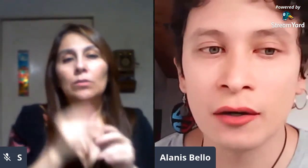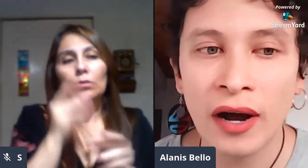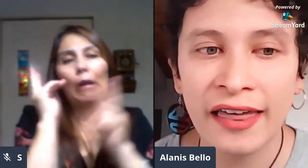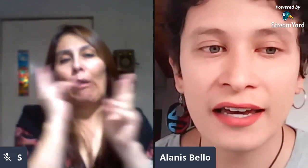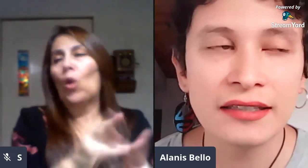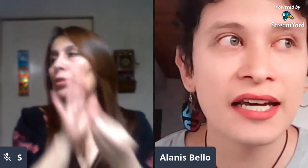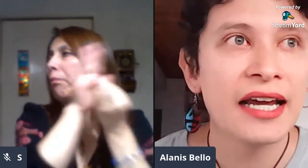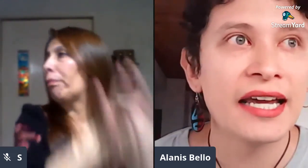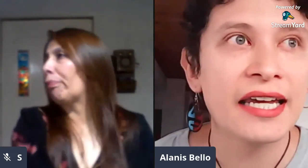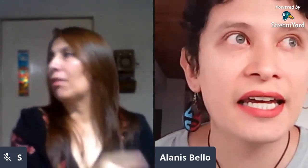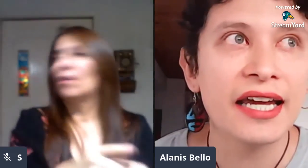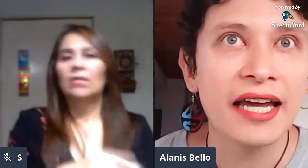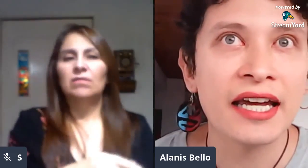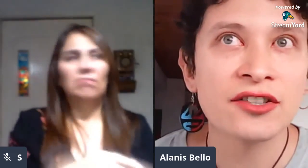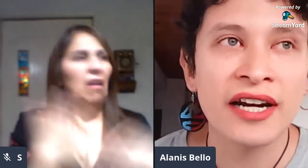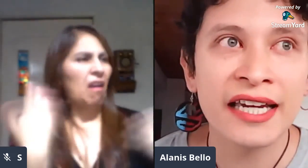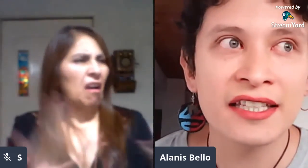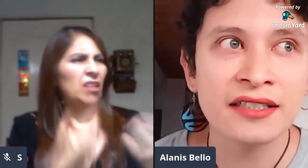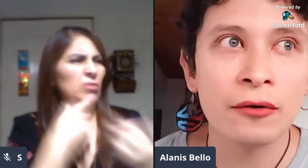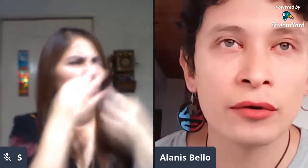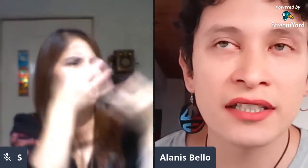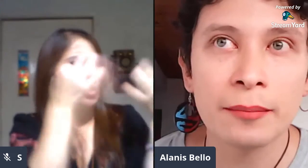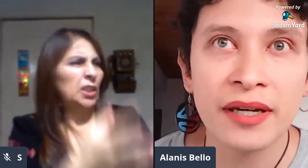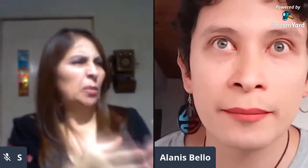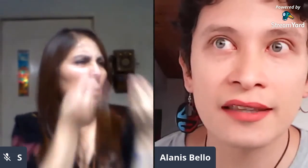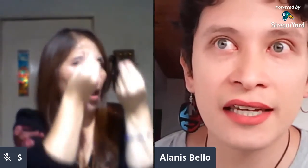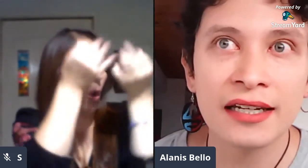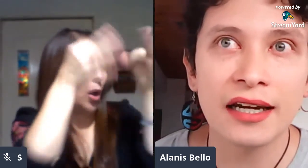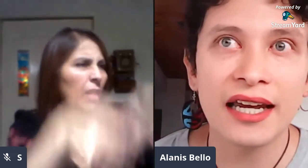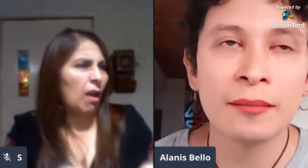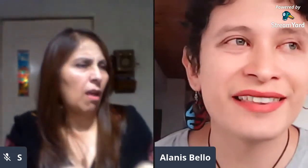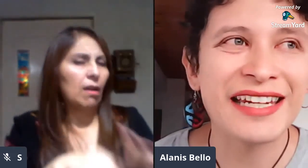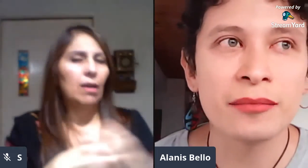ignoradas, devaluadas y son aquellas labores que